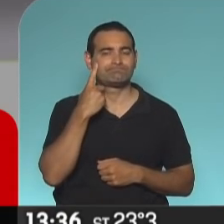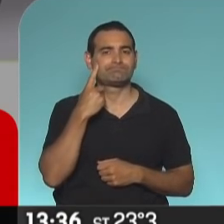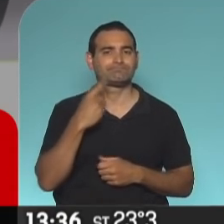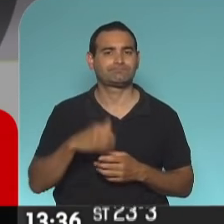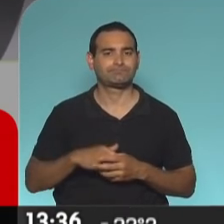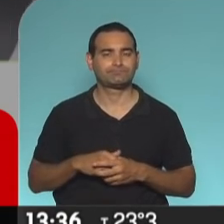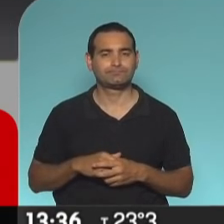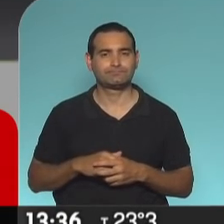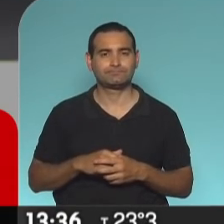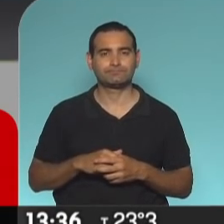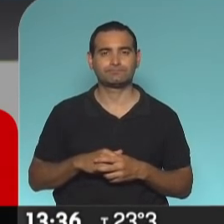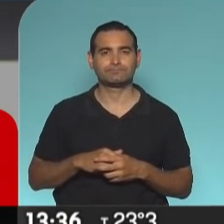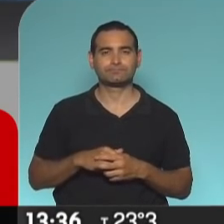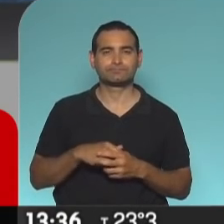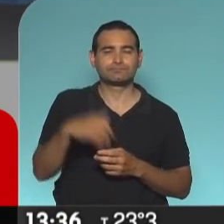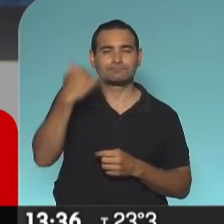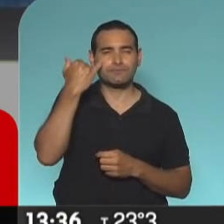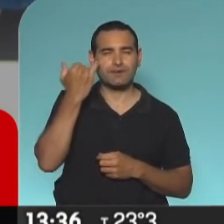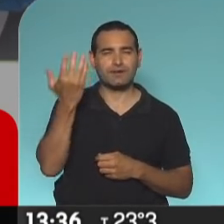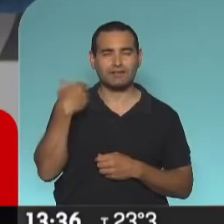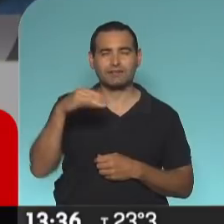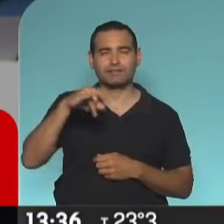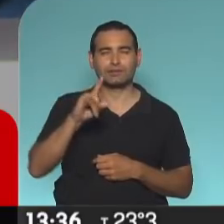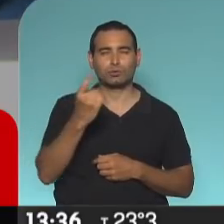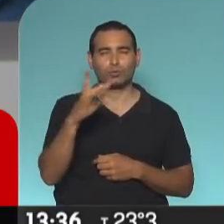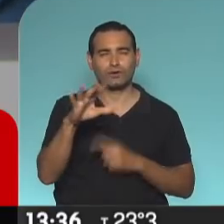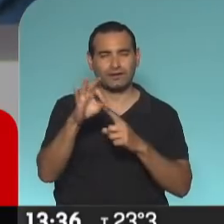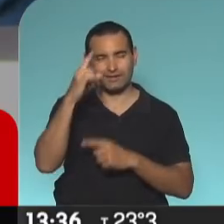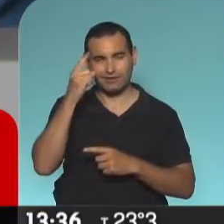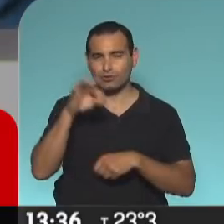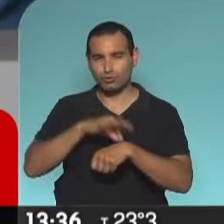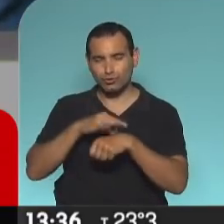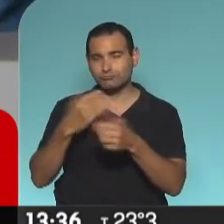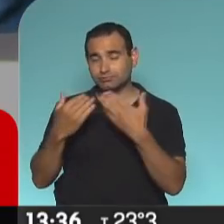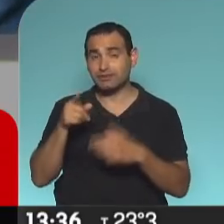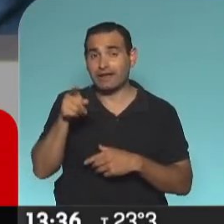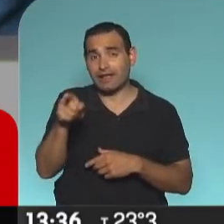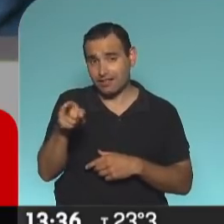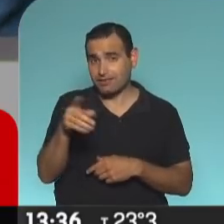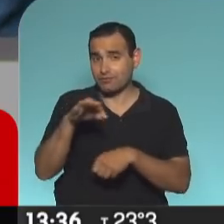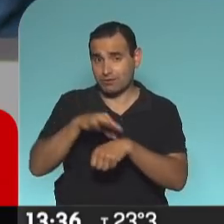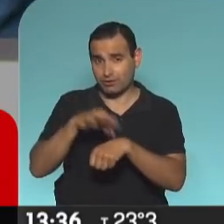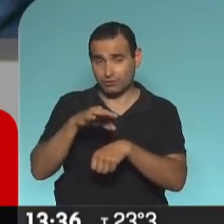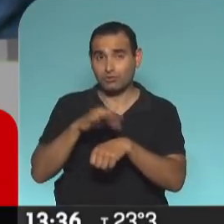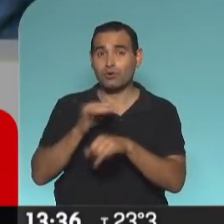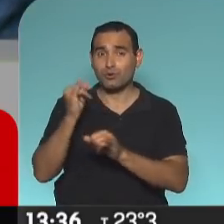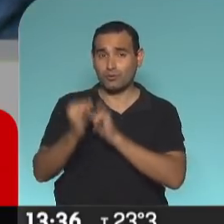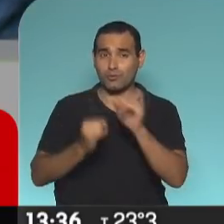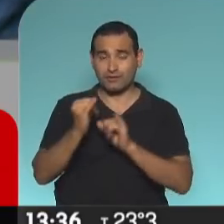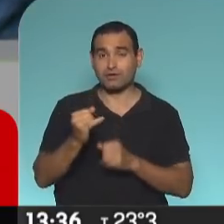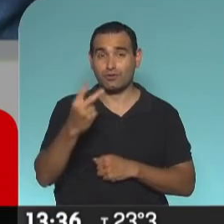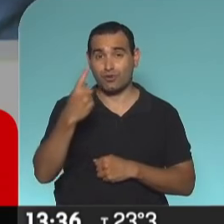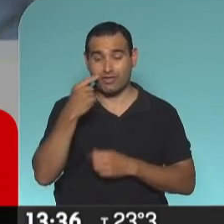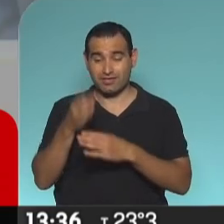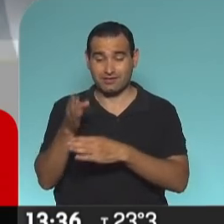surgir, ¿eh? Nosotros habíamos hablado con el doctor Luque, ¿sí? Y él contó, ¿sí?, que 2 días